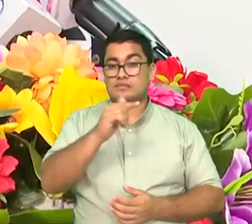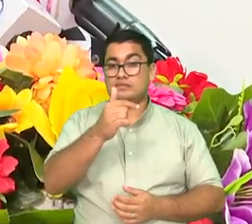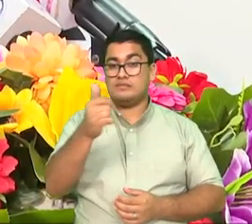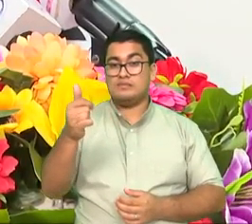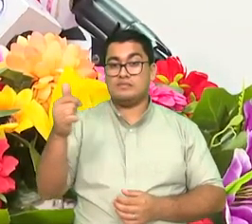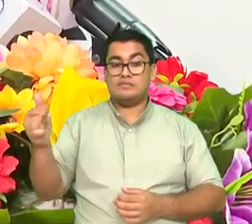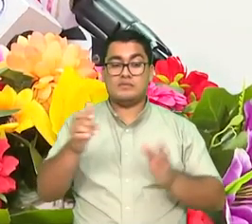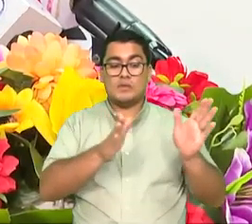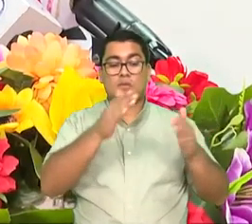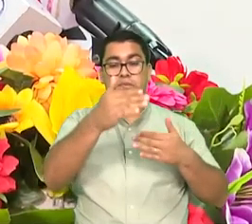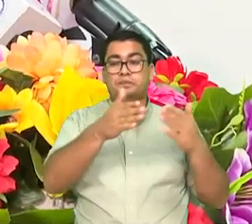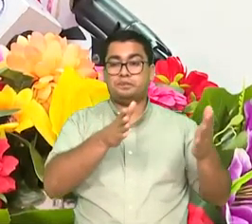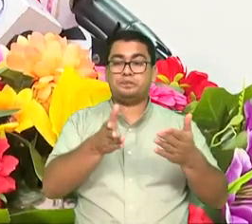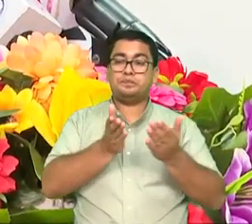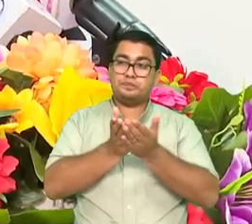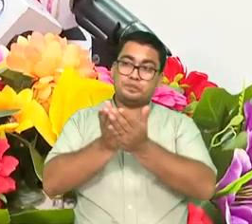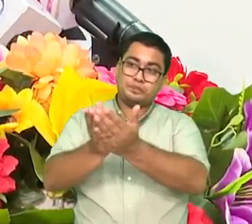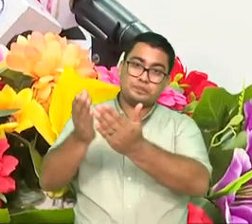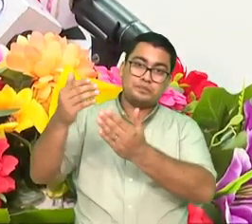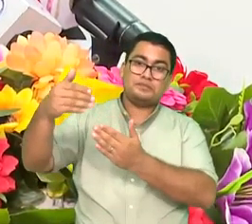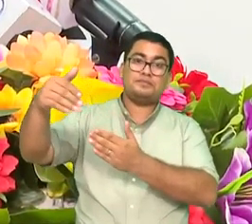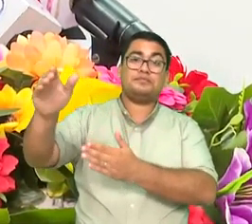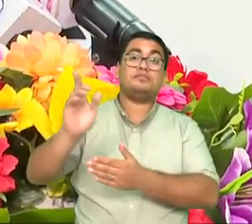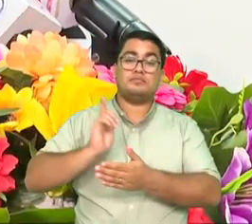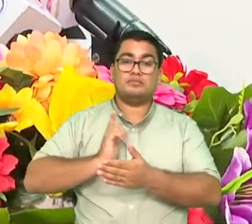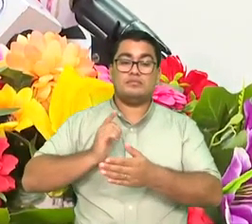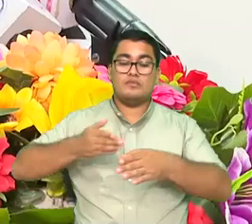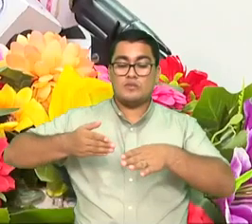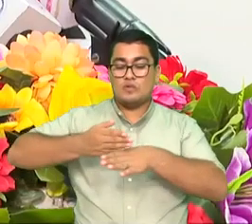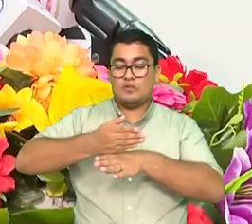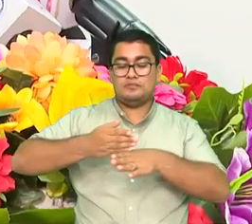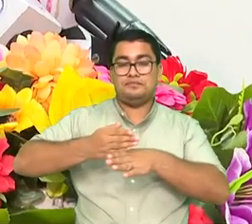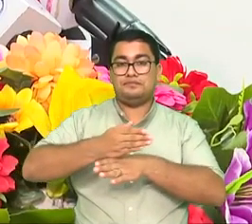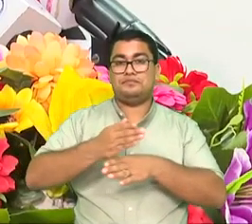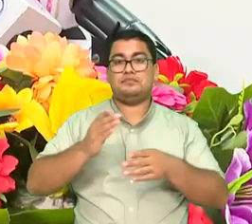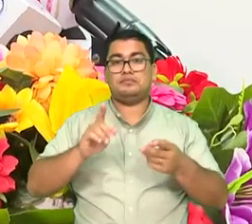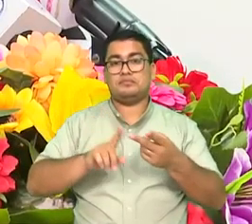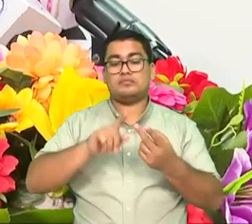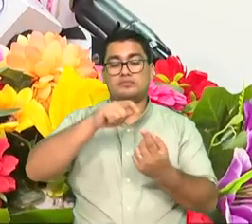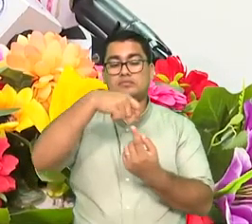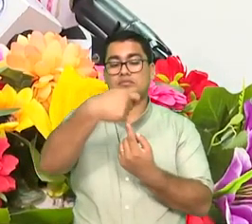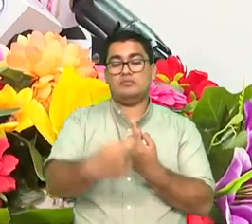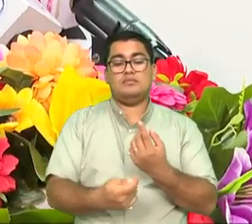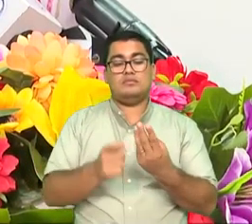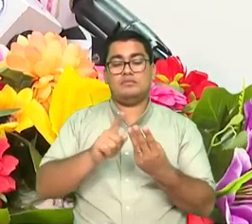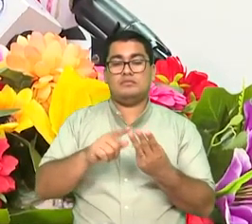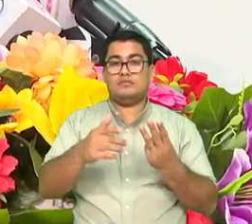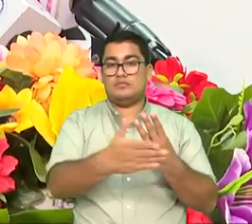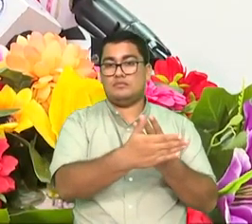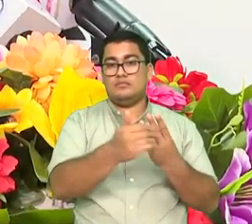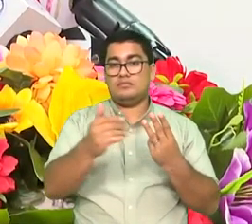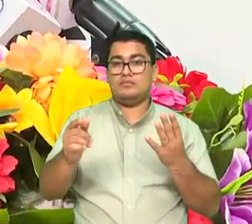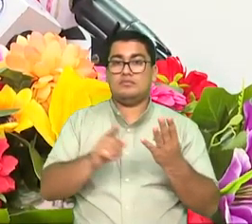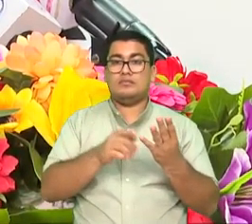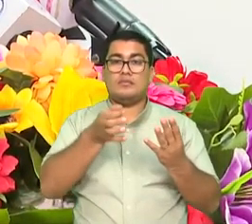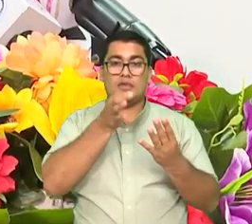766 contenedores conteniendo madera procesada, banano, langosta,